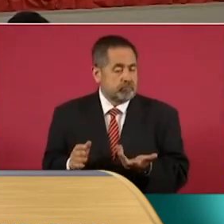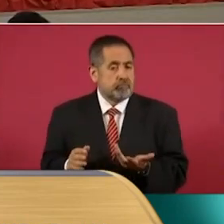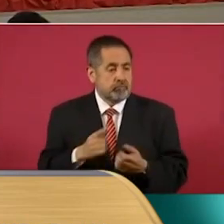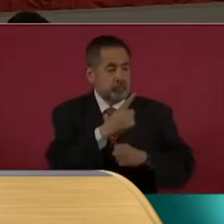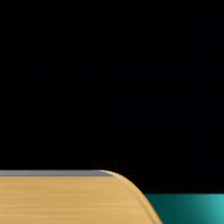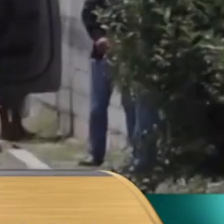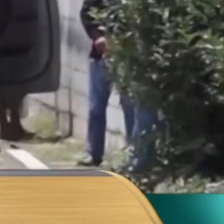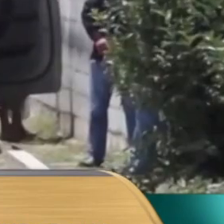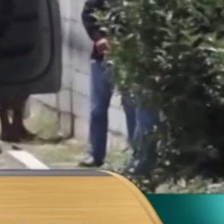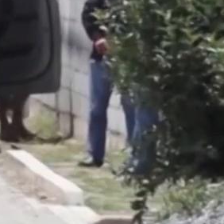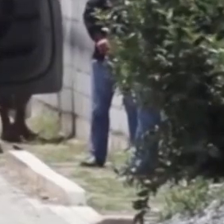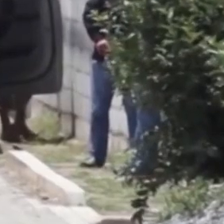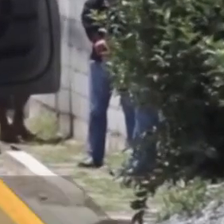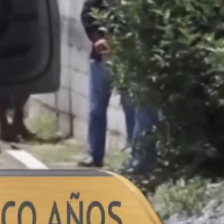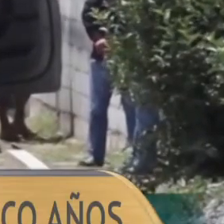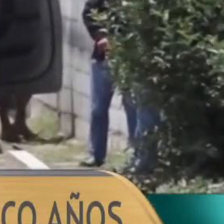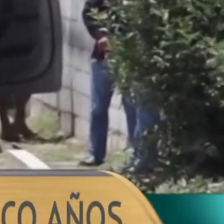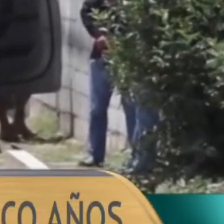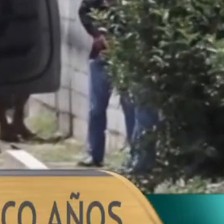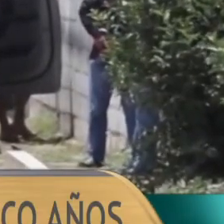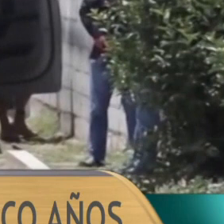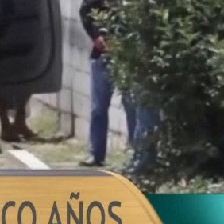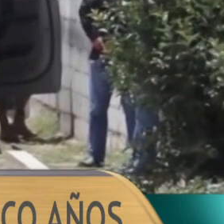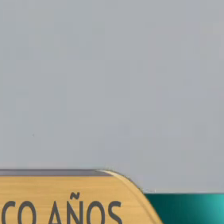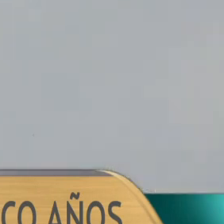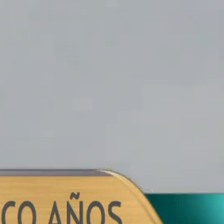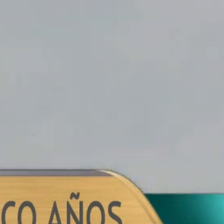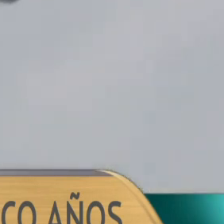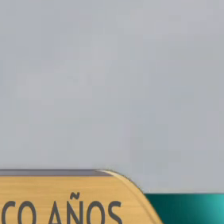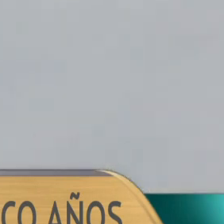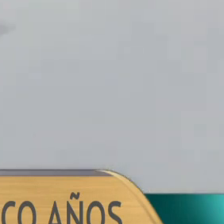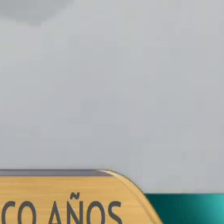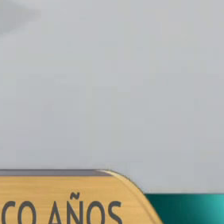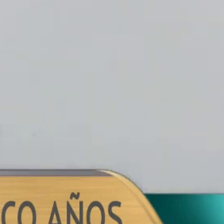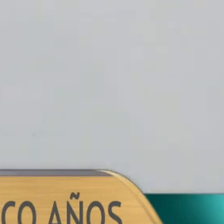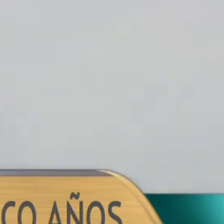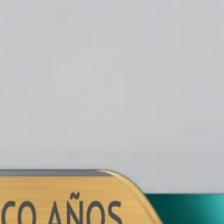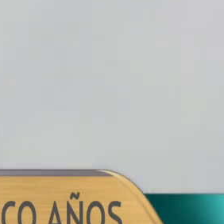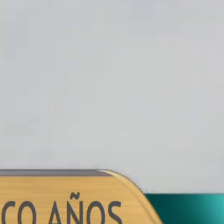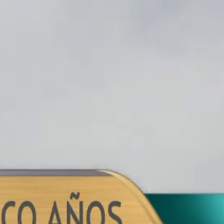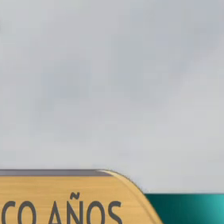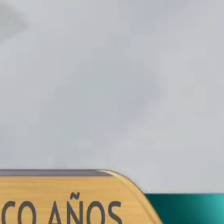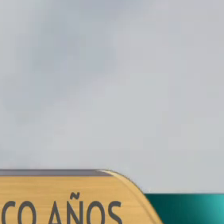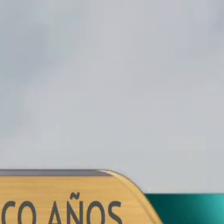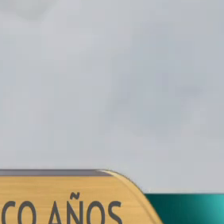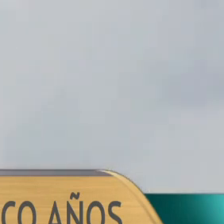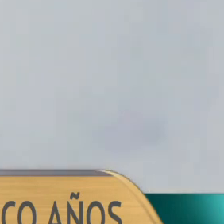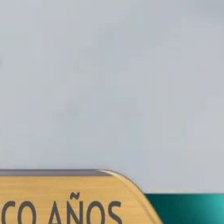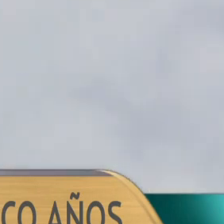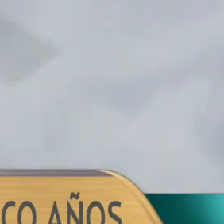3 años anteriores. En conferencia de prensa, Rodríguez Velázquez detalló que la cifra presentada al pasado agosto de este año